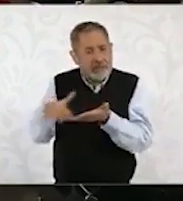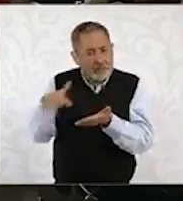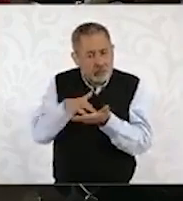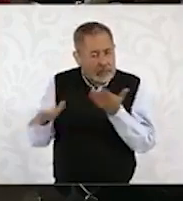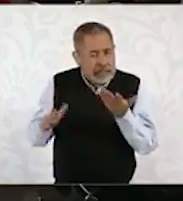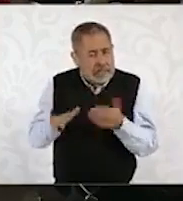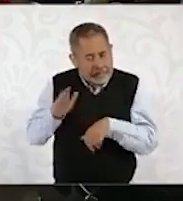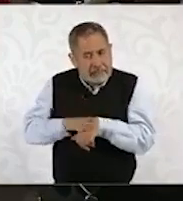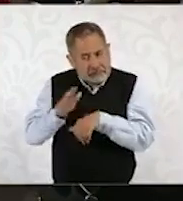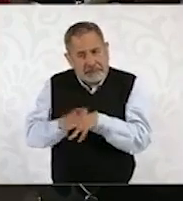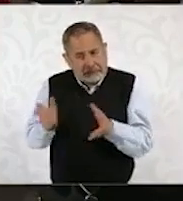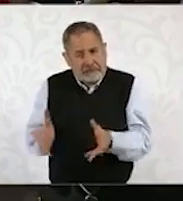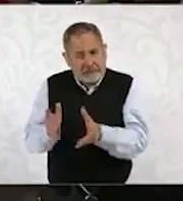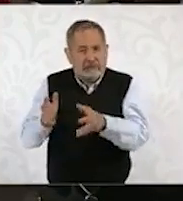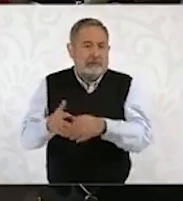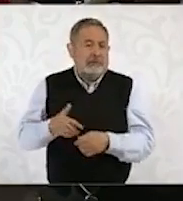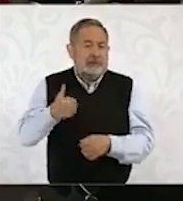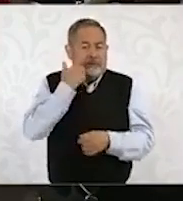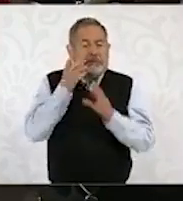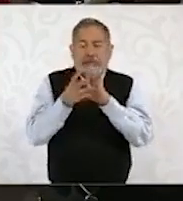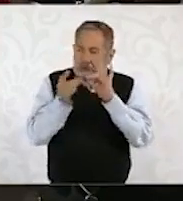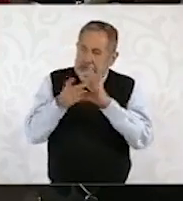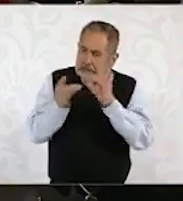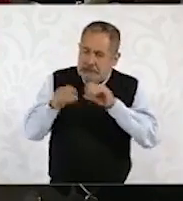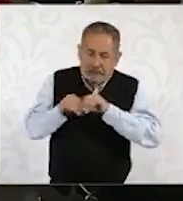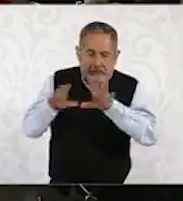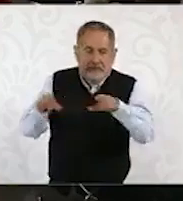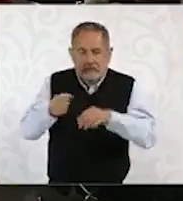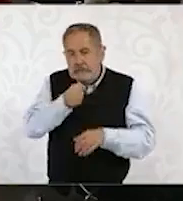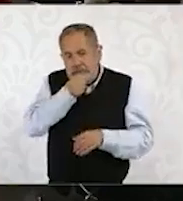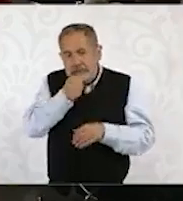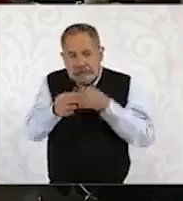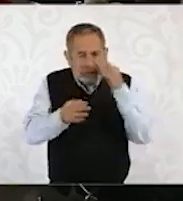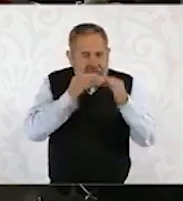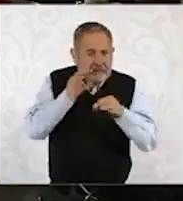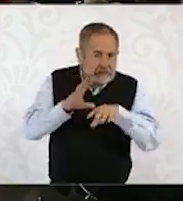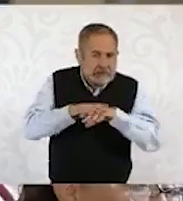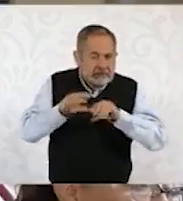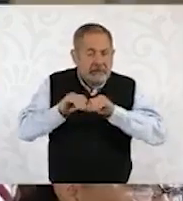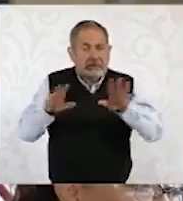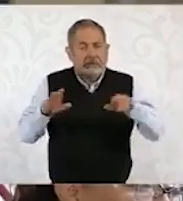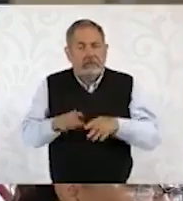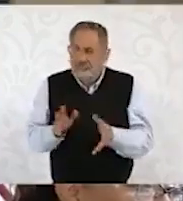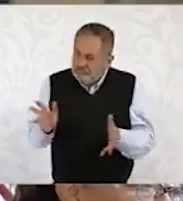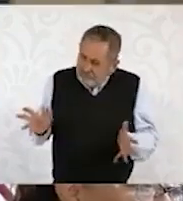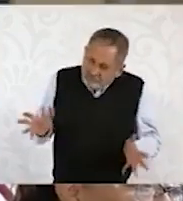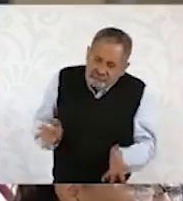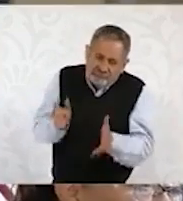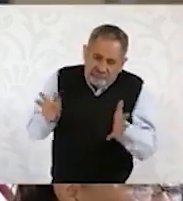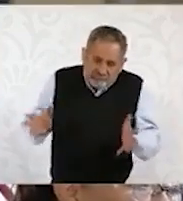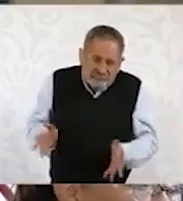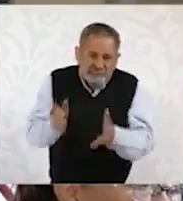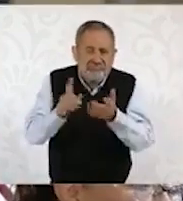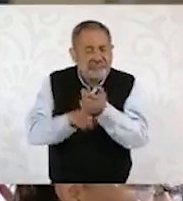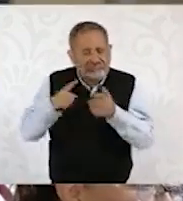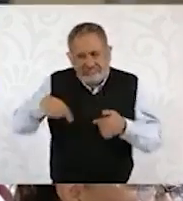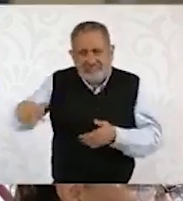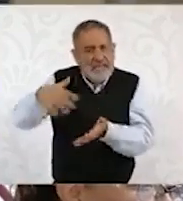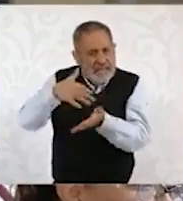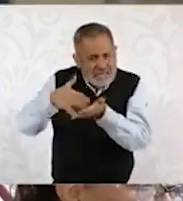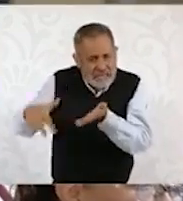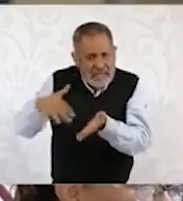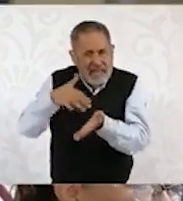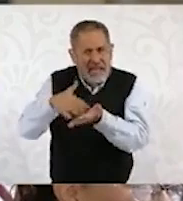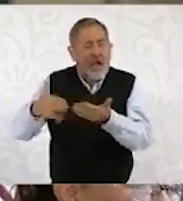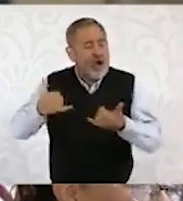estadísticas. Entonces queremos meternos en esa parte para realizar ese gran reportaje y sí promover también no solamente la lectura en los